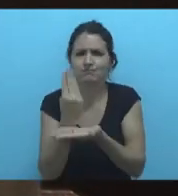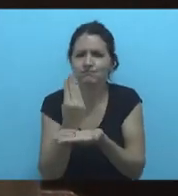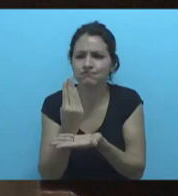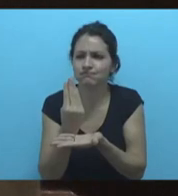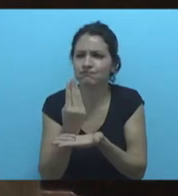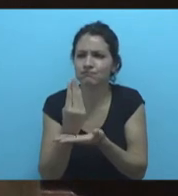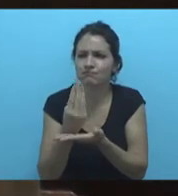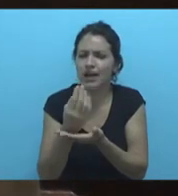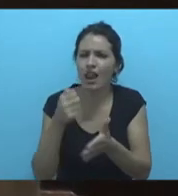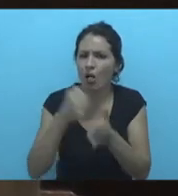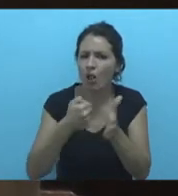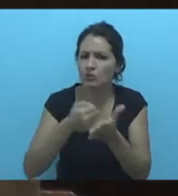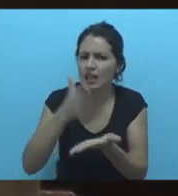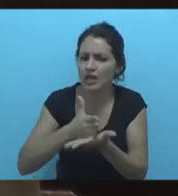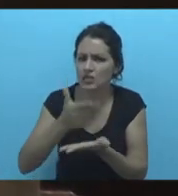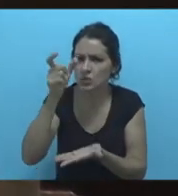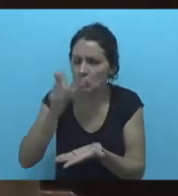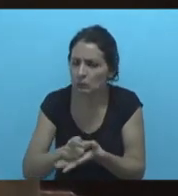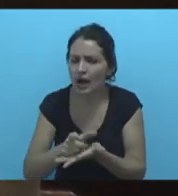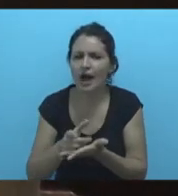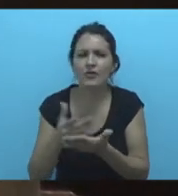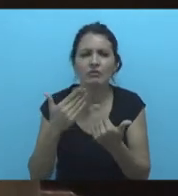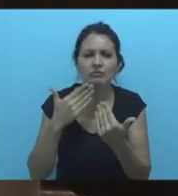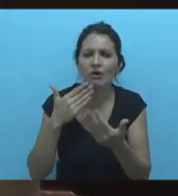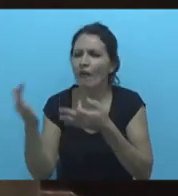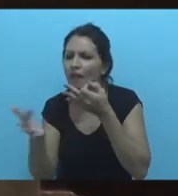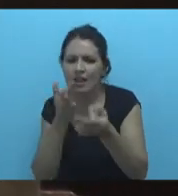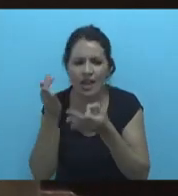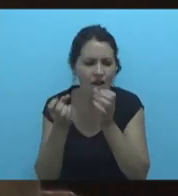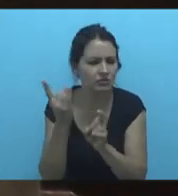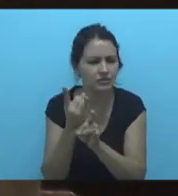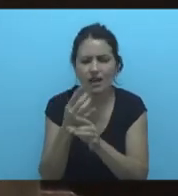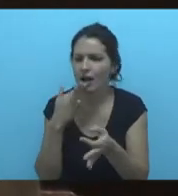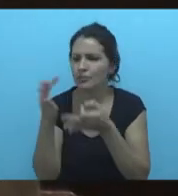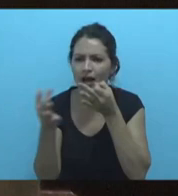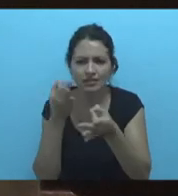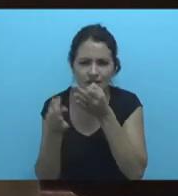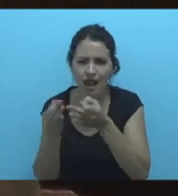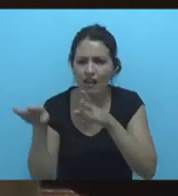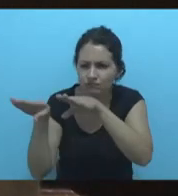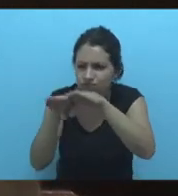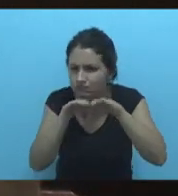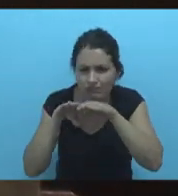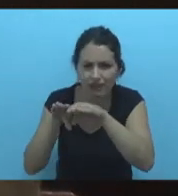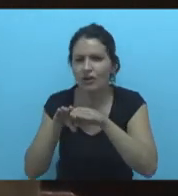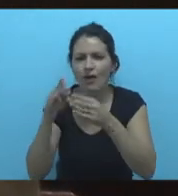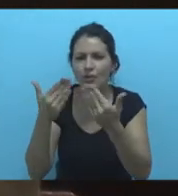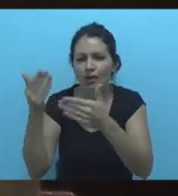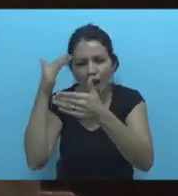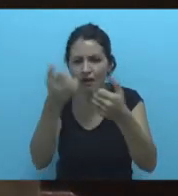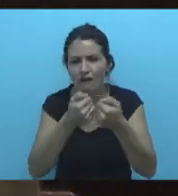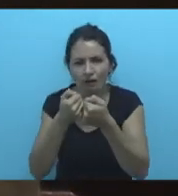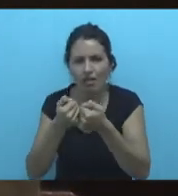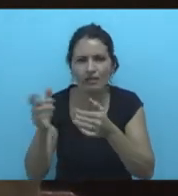humanos y conciliar distintas posiciones. Esa fue una de las particularidades de Juane, su generosidad y su amplitud